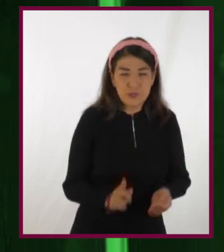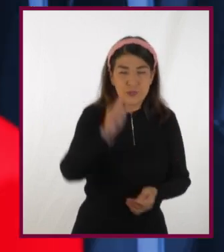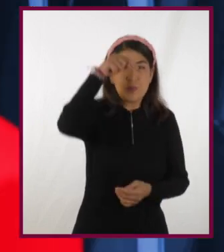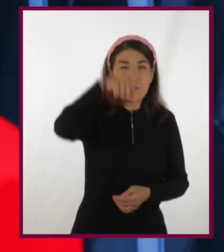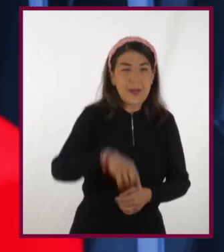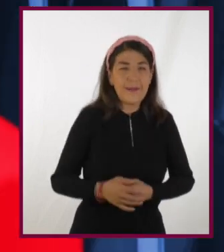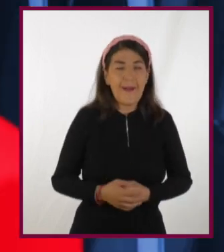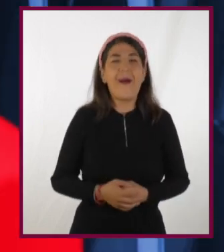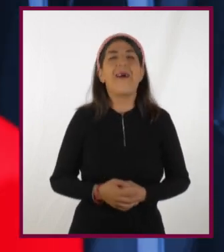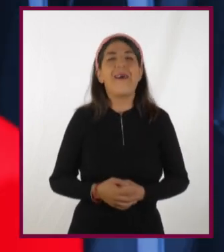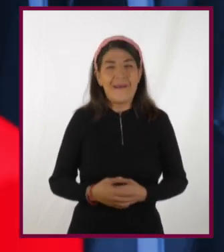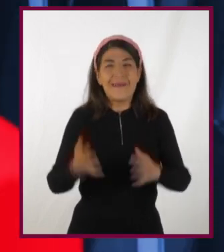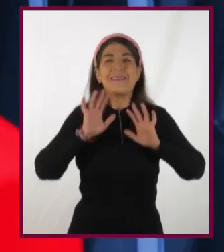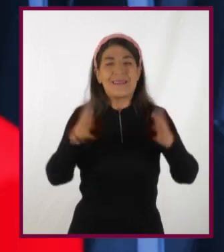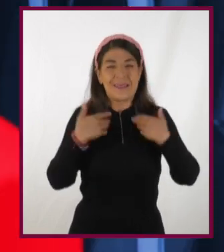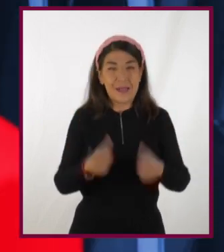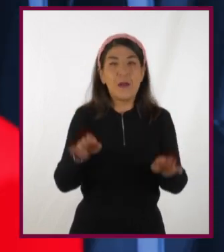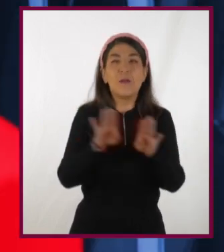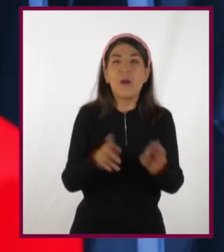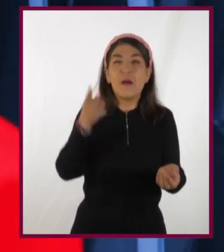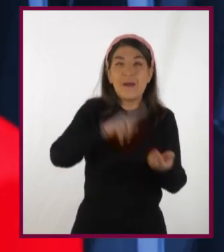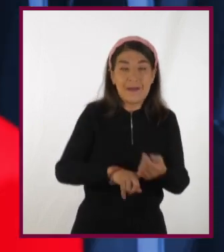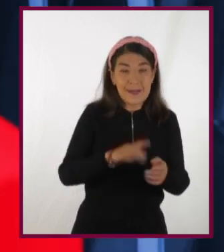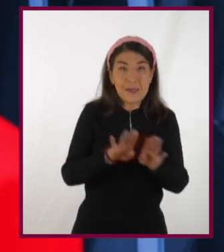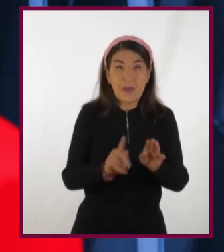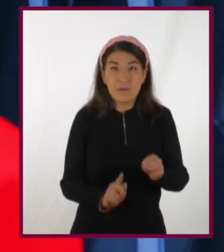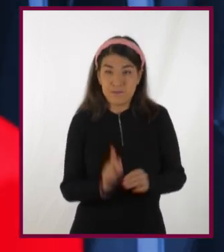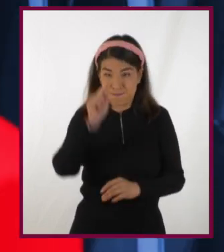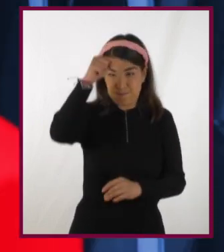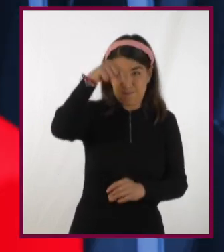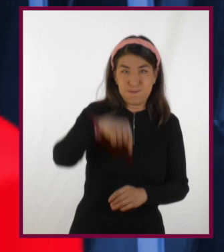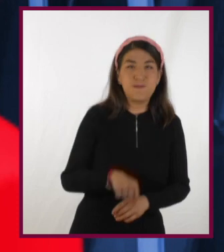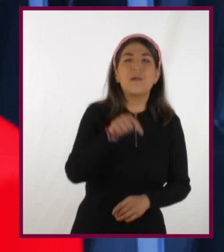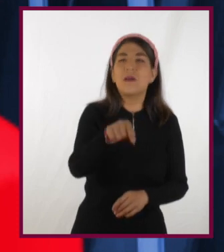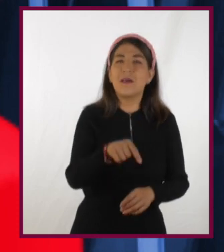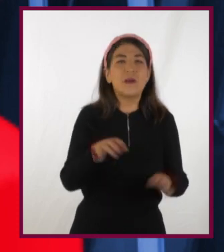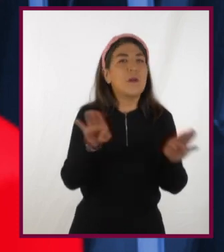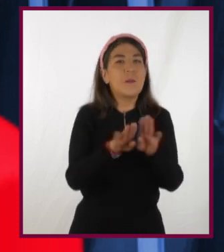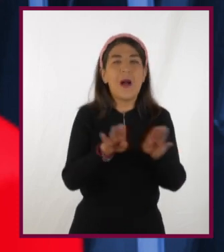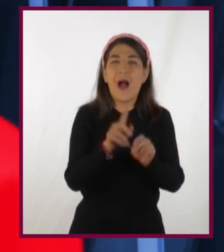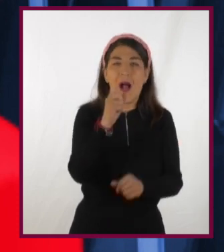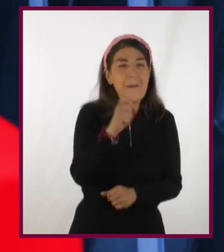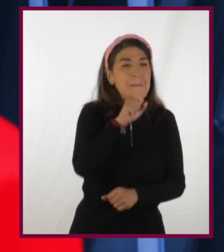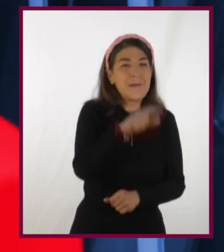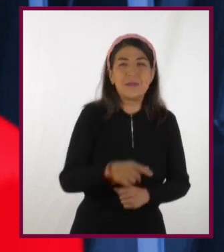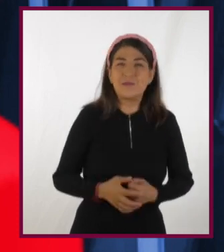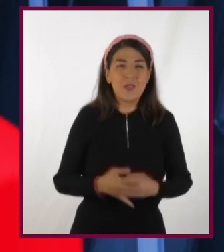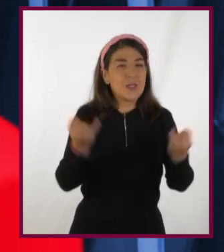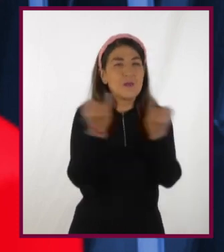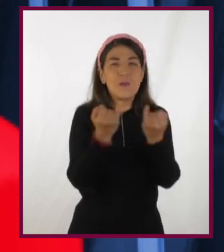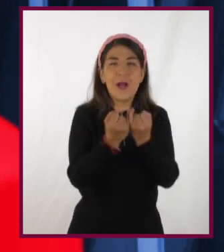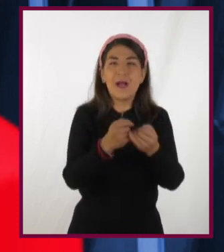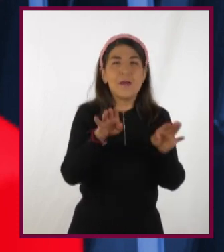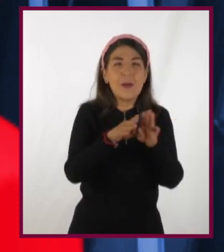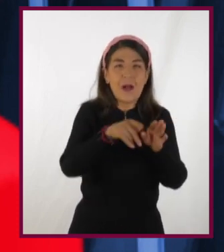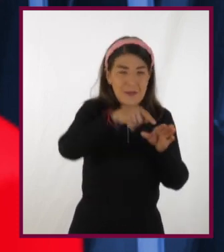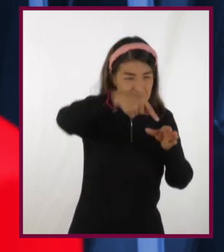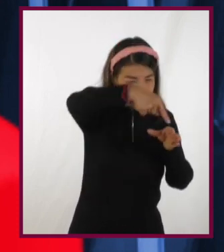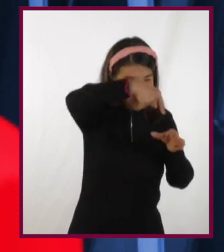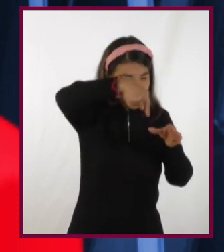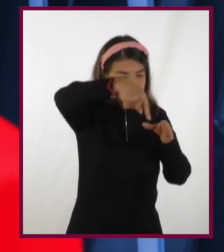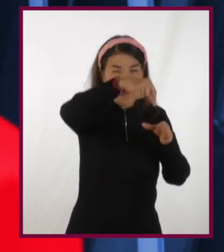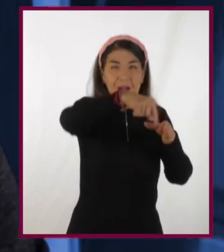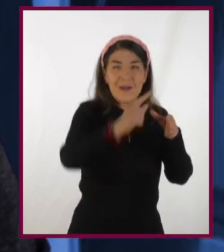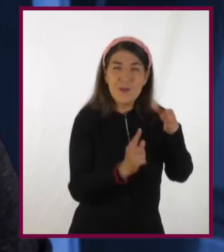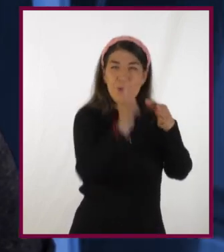fluido. Ah, entonces la presión que se ejerce sobre las paredes de la botella ocurre en todos los puntos del agua, incluidos los que están alrededor del